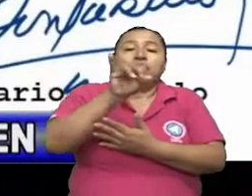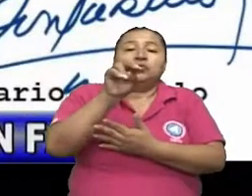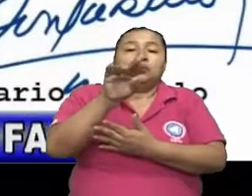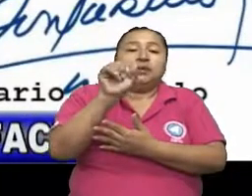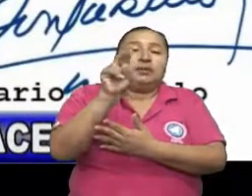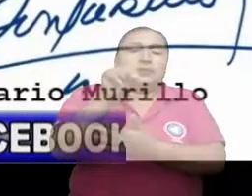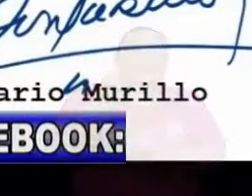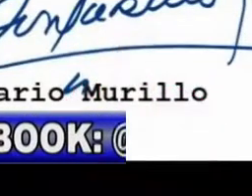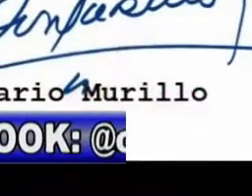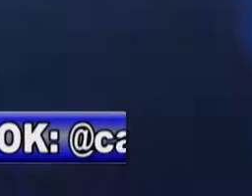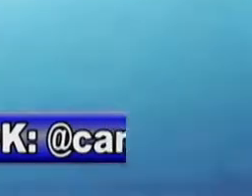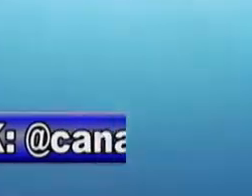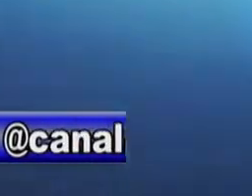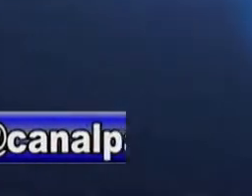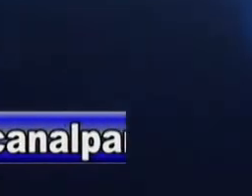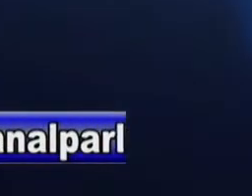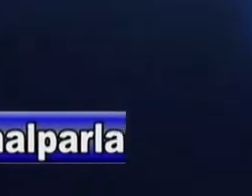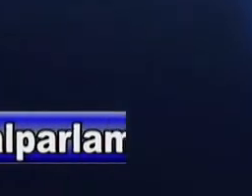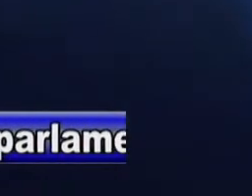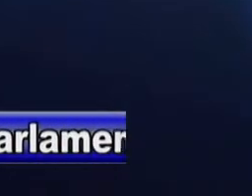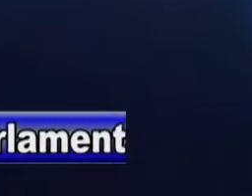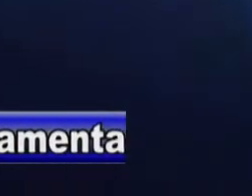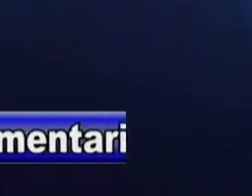Jonathan Castro.